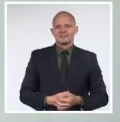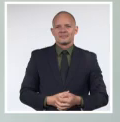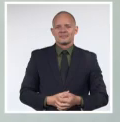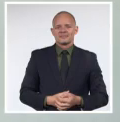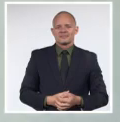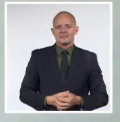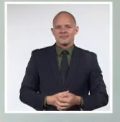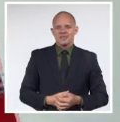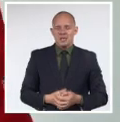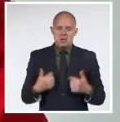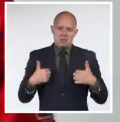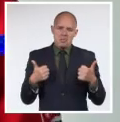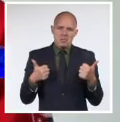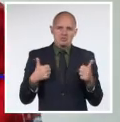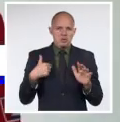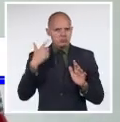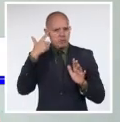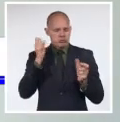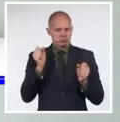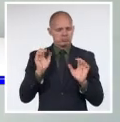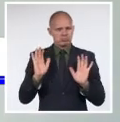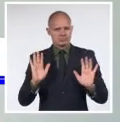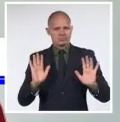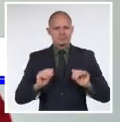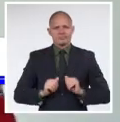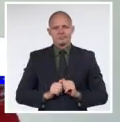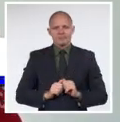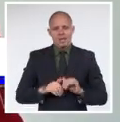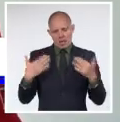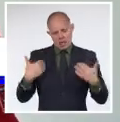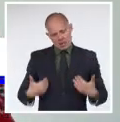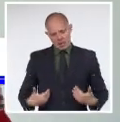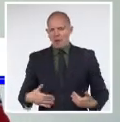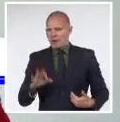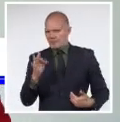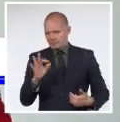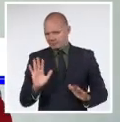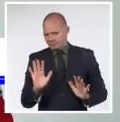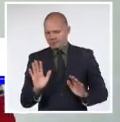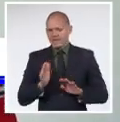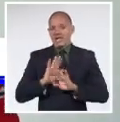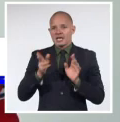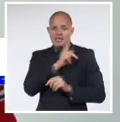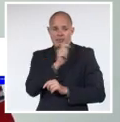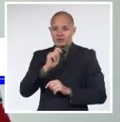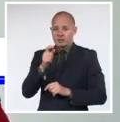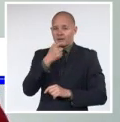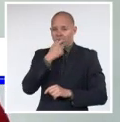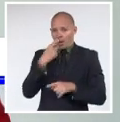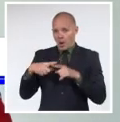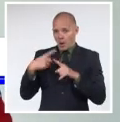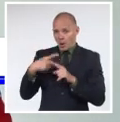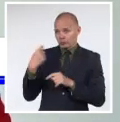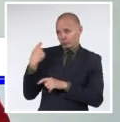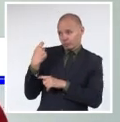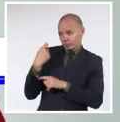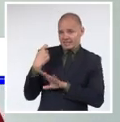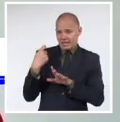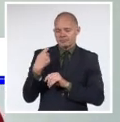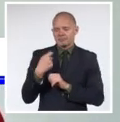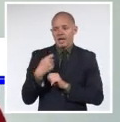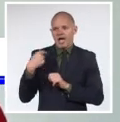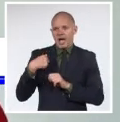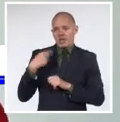Me siento bien mentalmente y físicamente. Estoy muy agradecido con los entrenadores que me dieron la confianza de abrir el primer partido, ya que es un partido